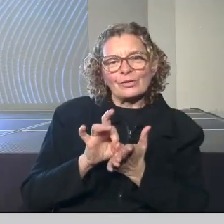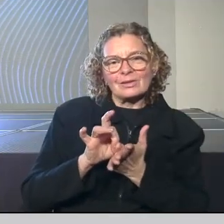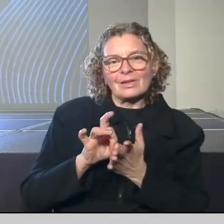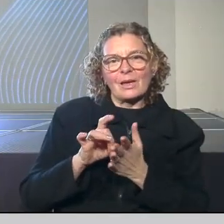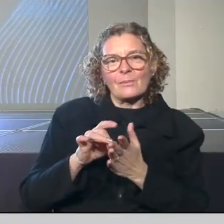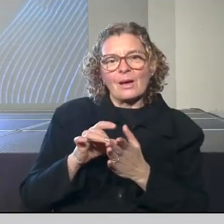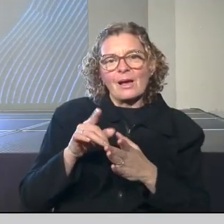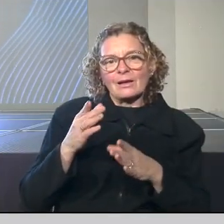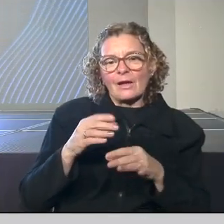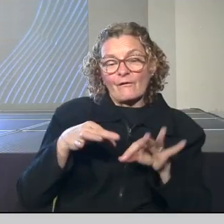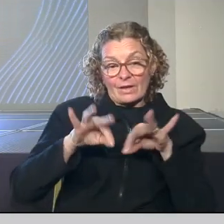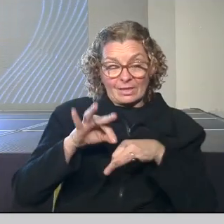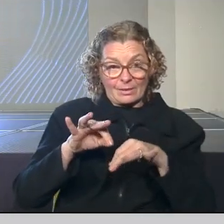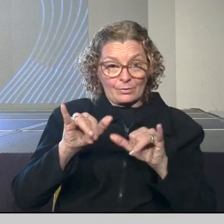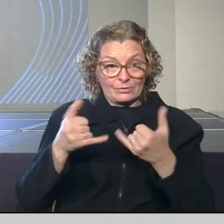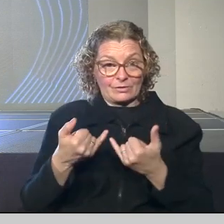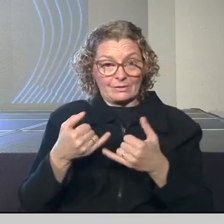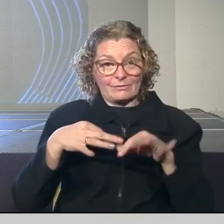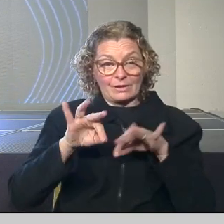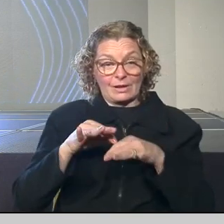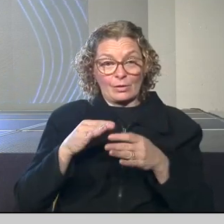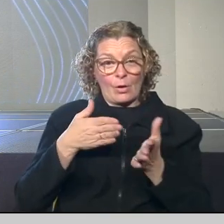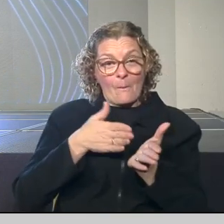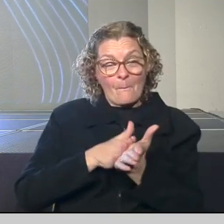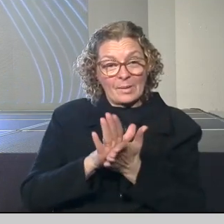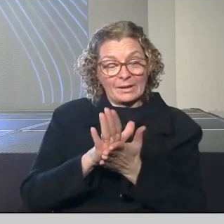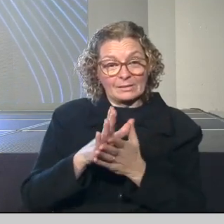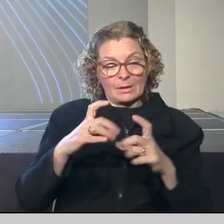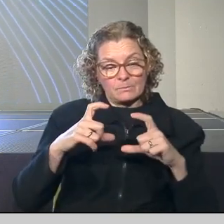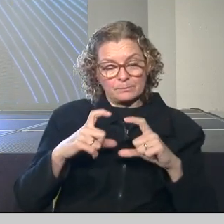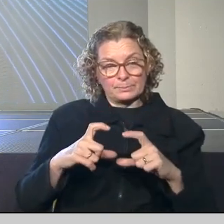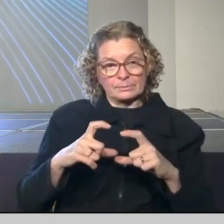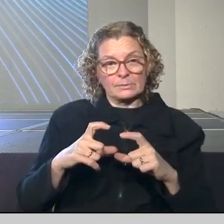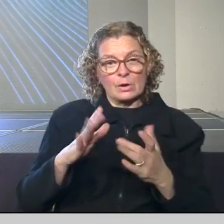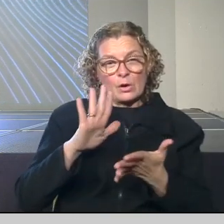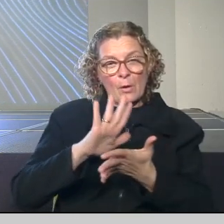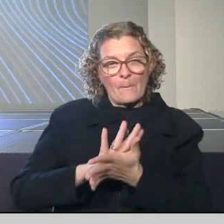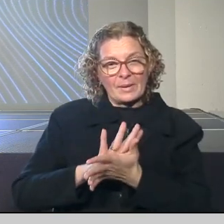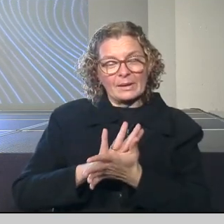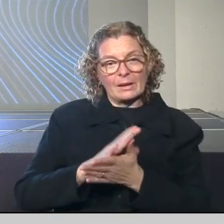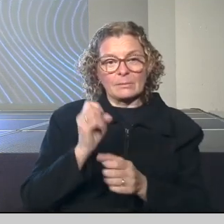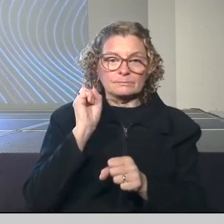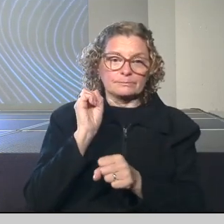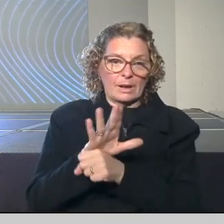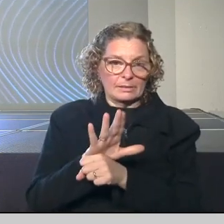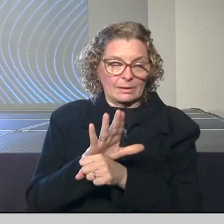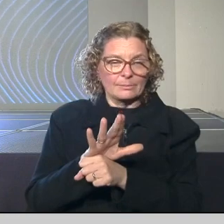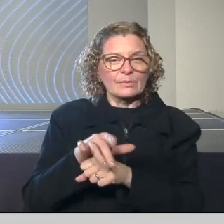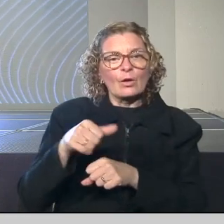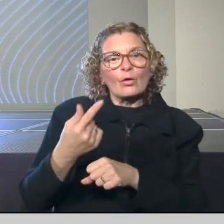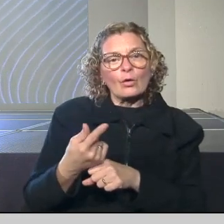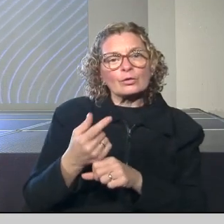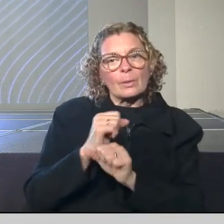una vez que se concreta la venta, el vendedor imprime la etiqueta que recibe, lo pega al paquete y despacha. Hay